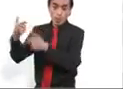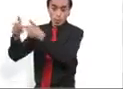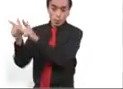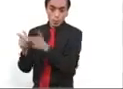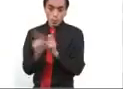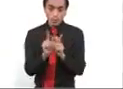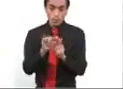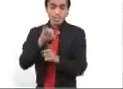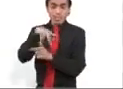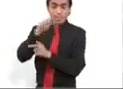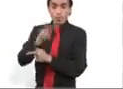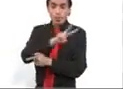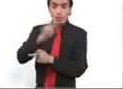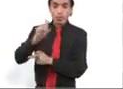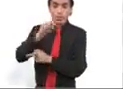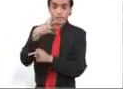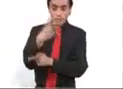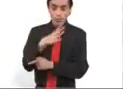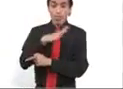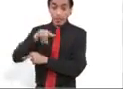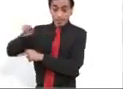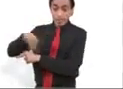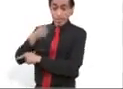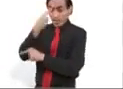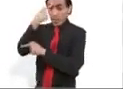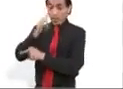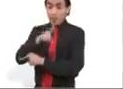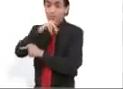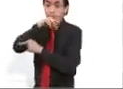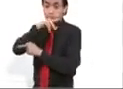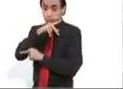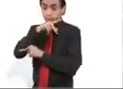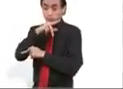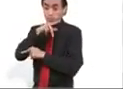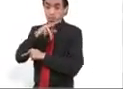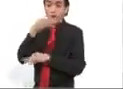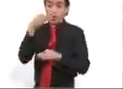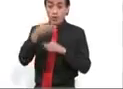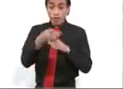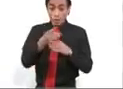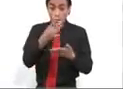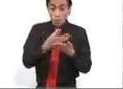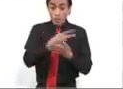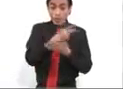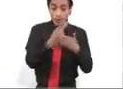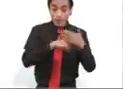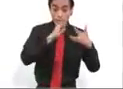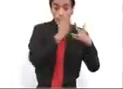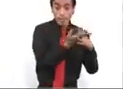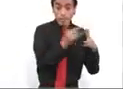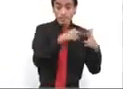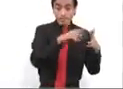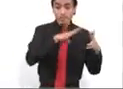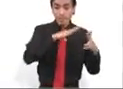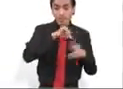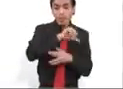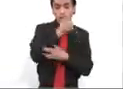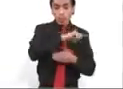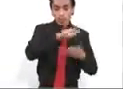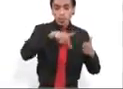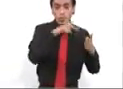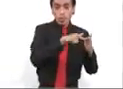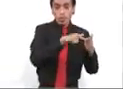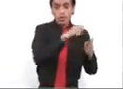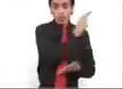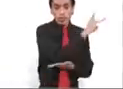en realidad de los 224 que están siendo chatarrizados solo en esta fase del proyecto, están en otro patio, el llamado patio